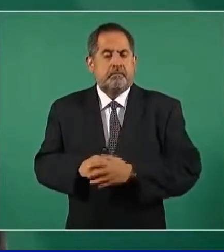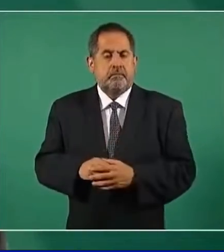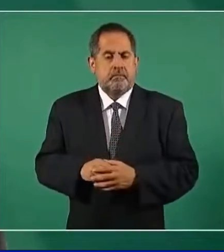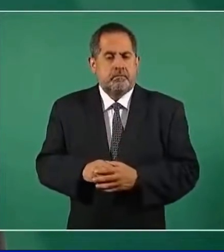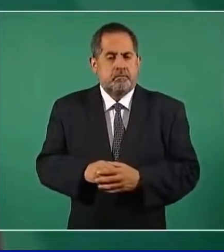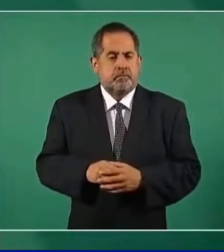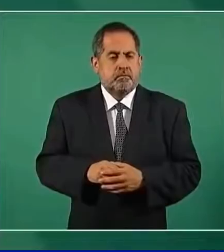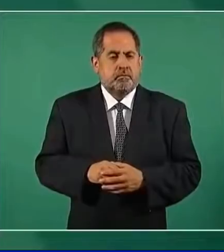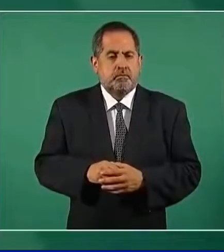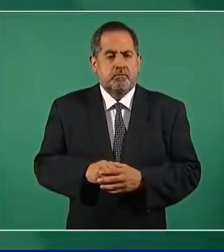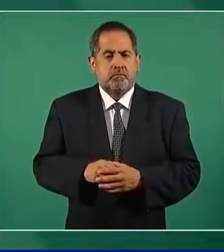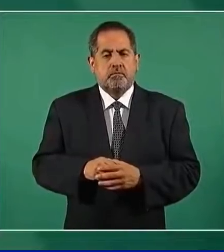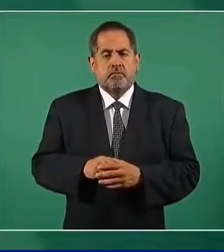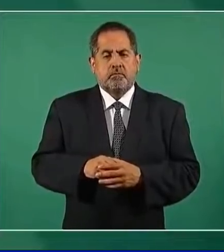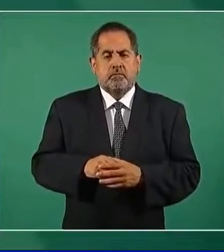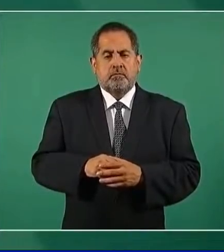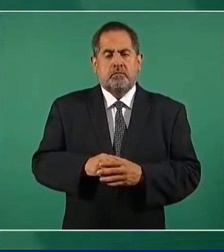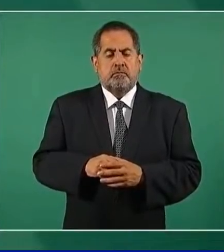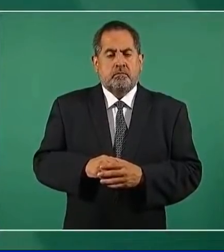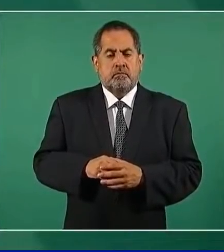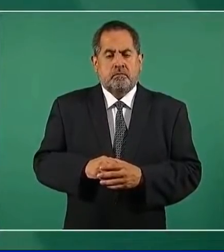Nosotros,